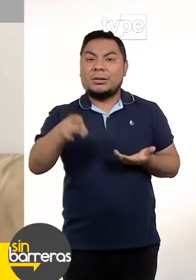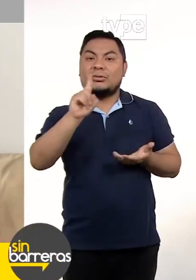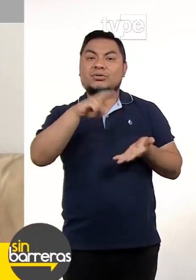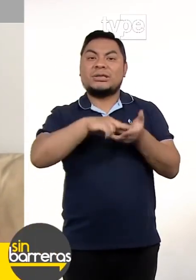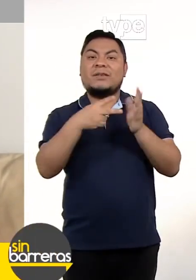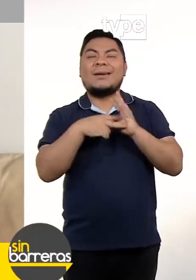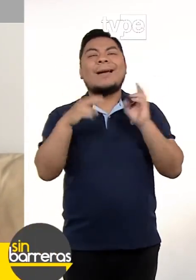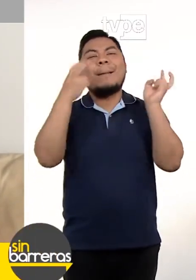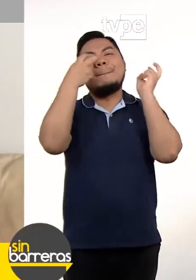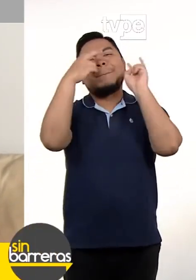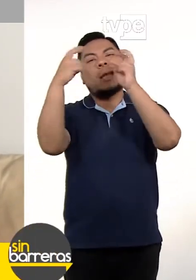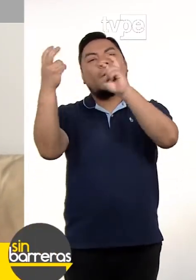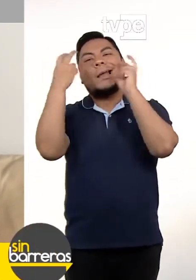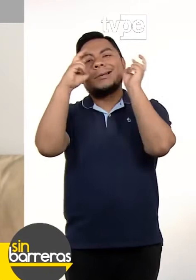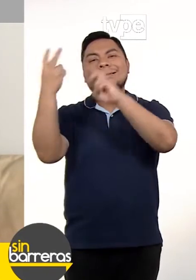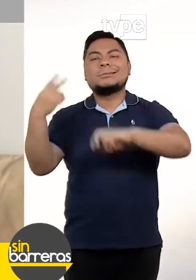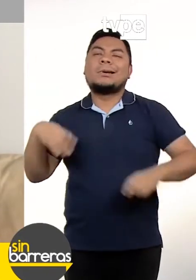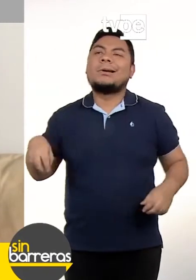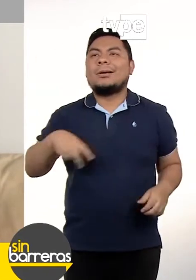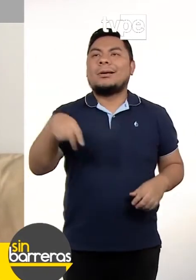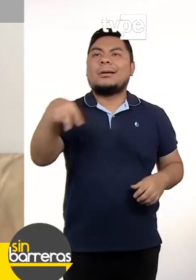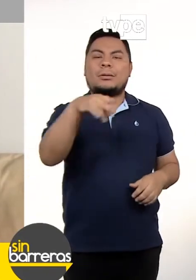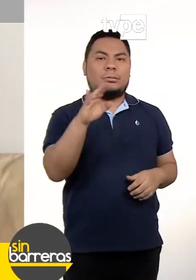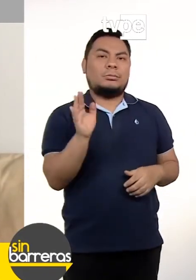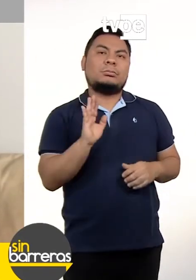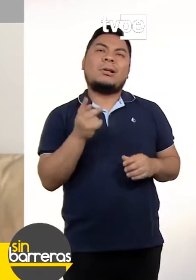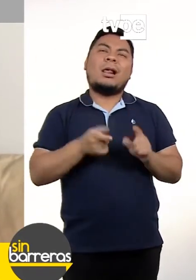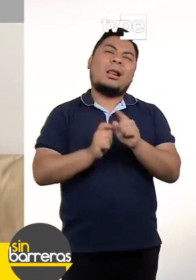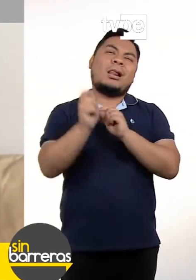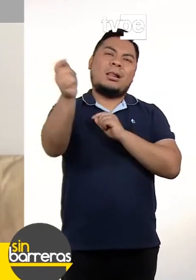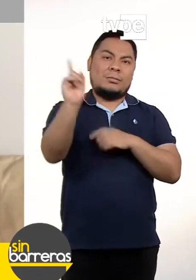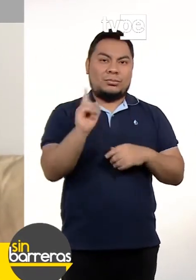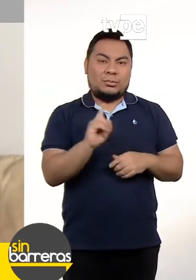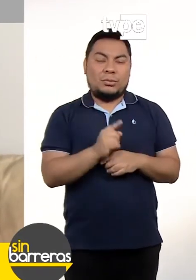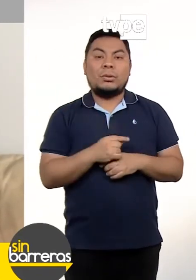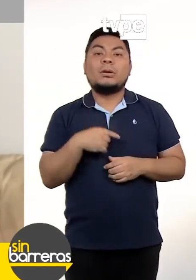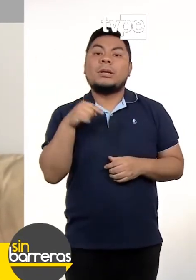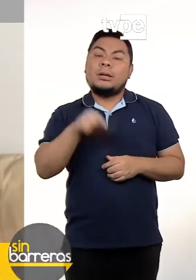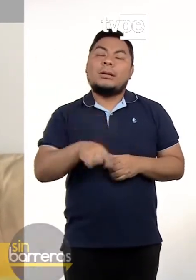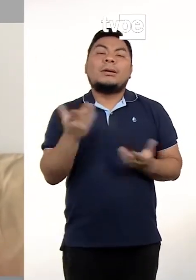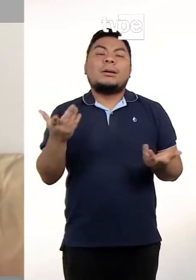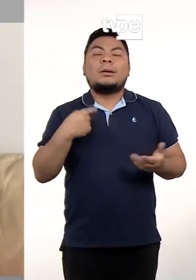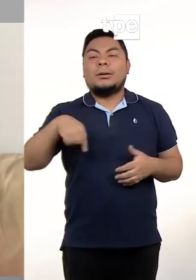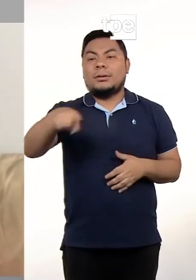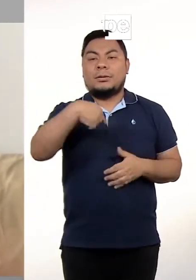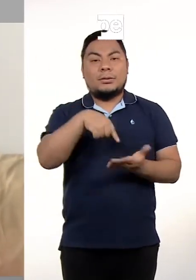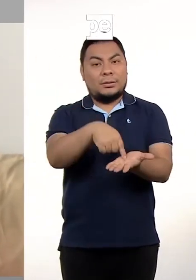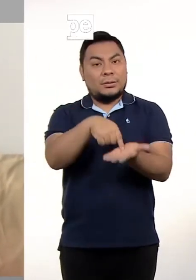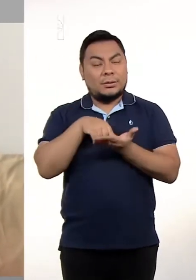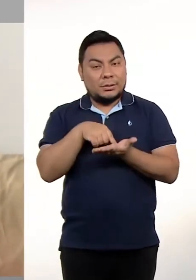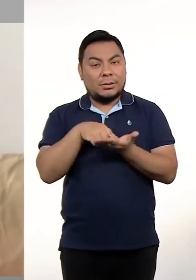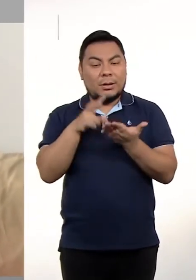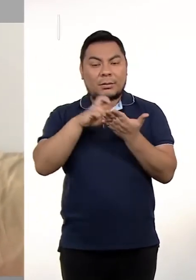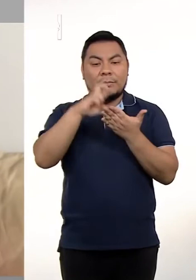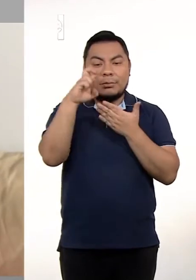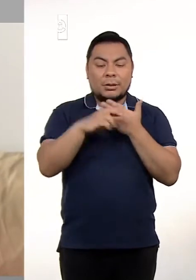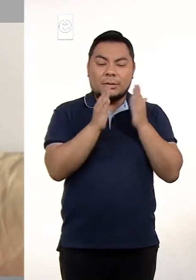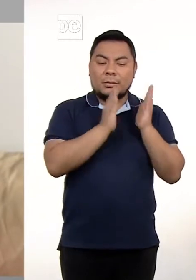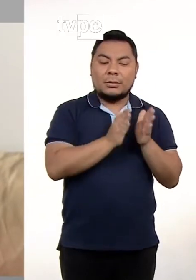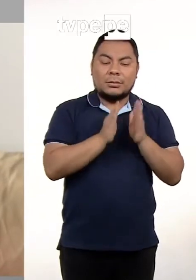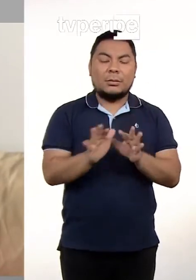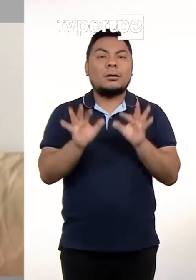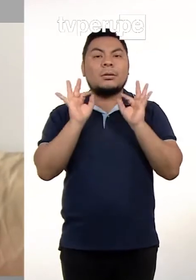no significa un paseo. Entonces, nosotros estamos en la obligación de